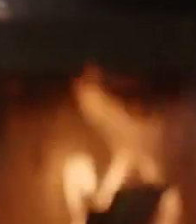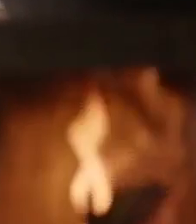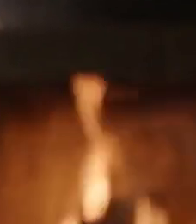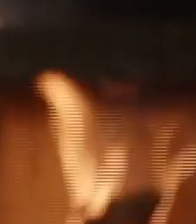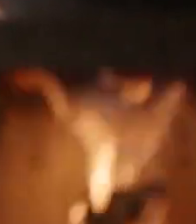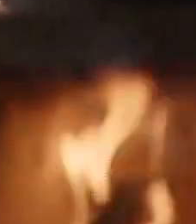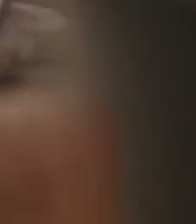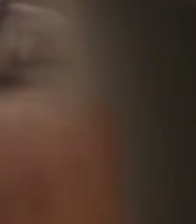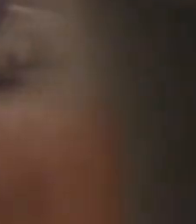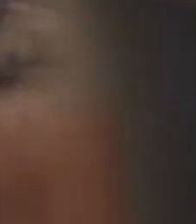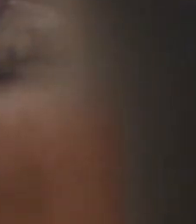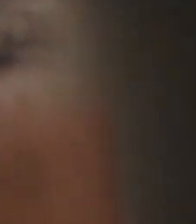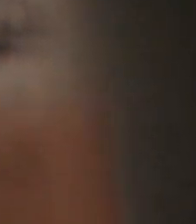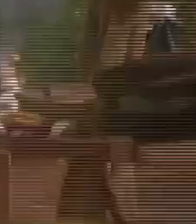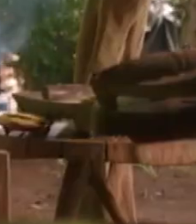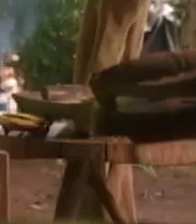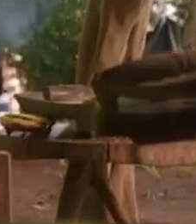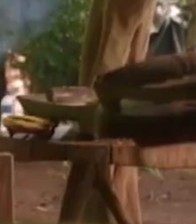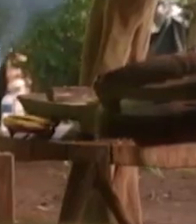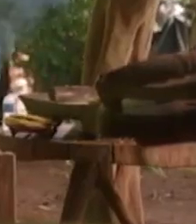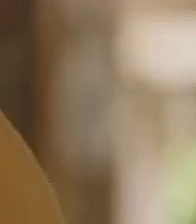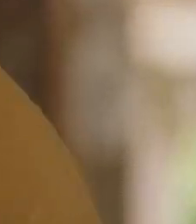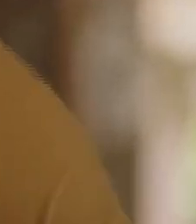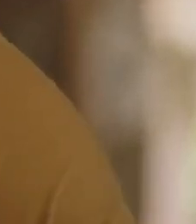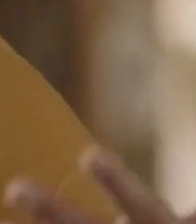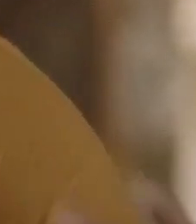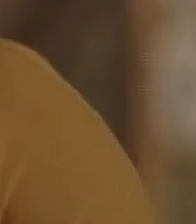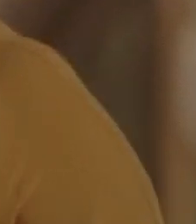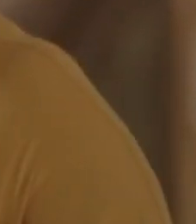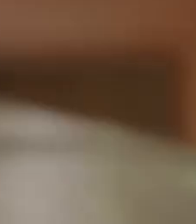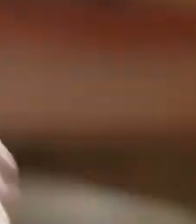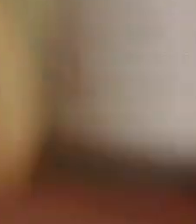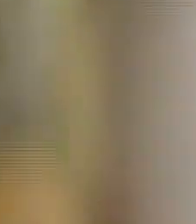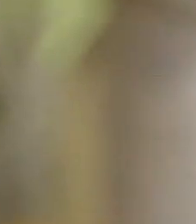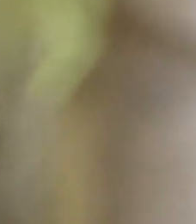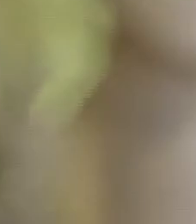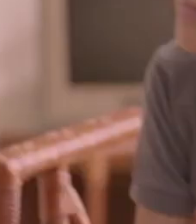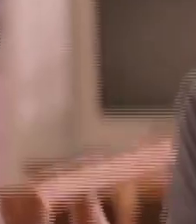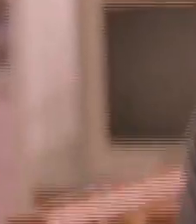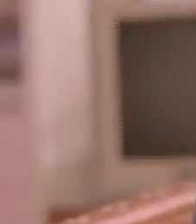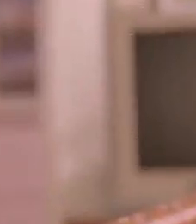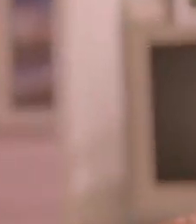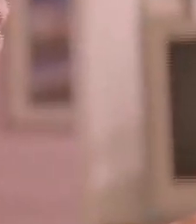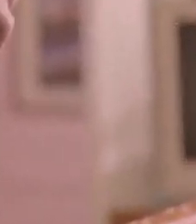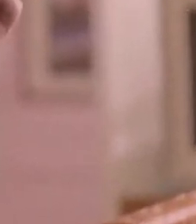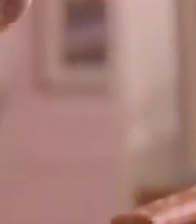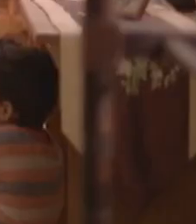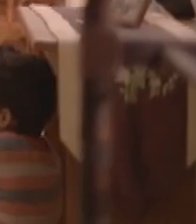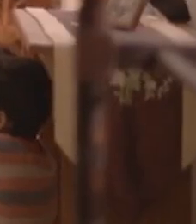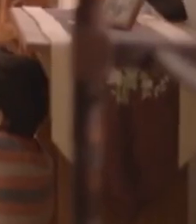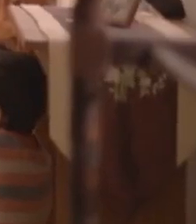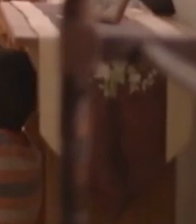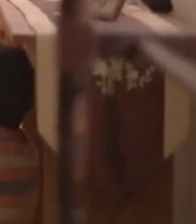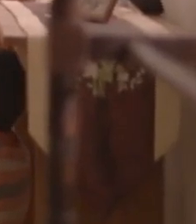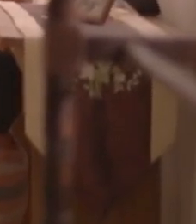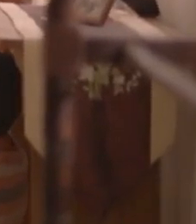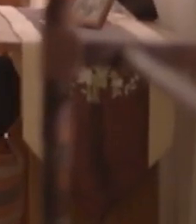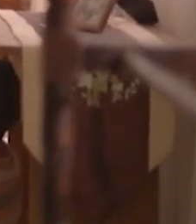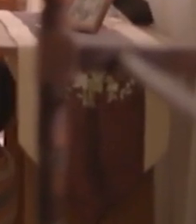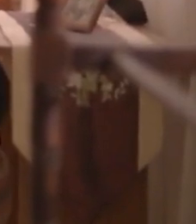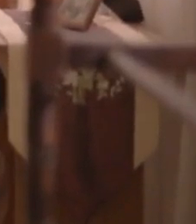perlita gata que adoraban los indios al nacer la luz del alba. Sonó luego el latido de